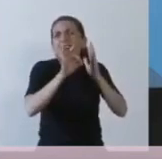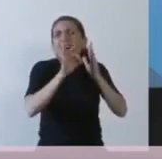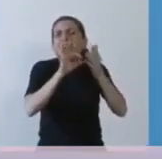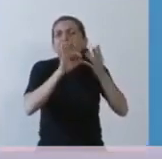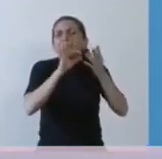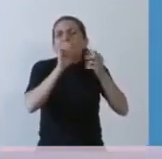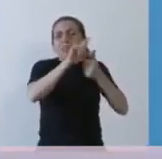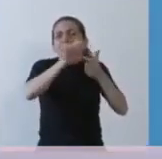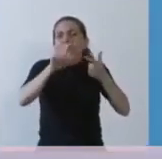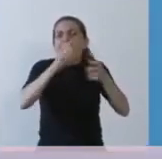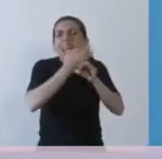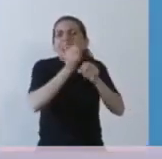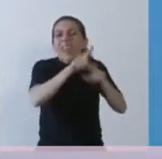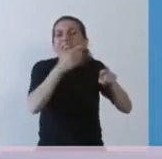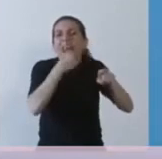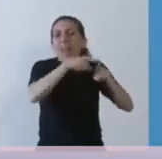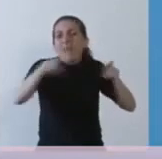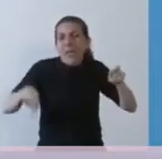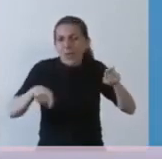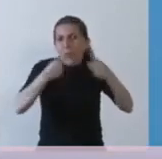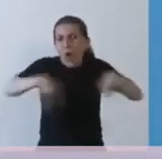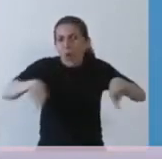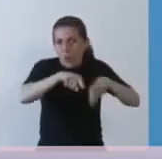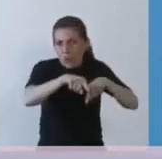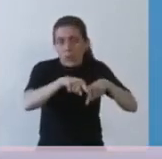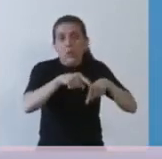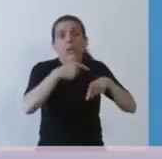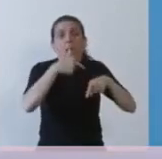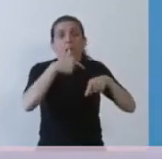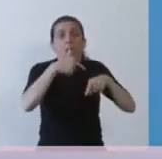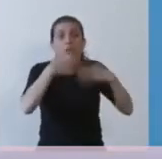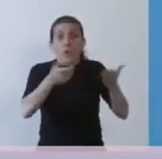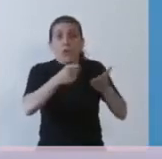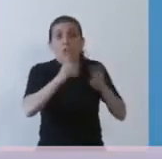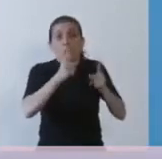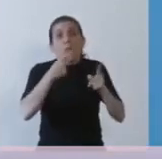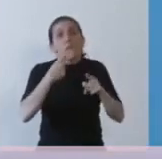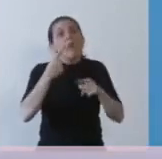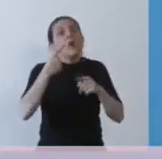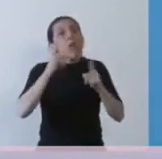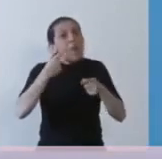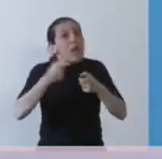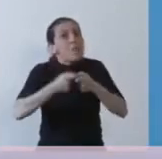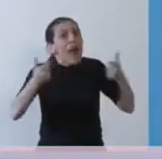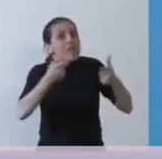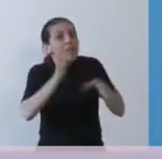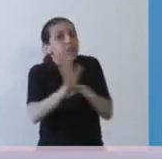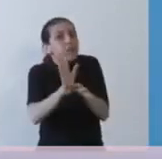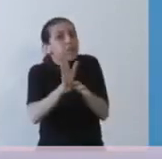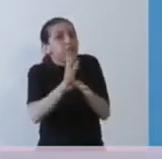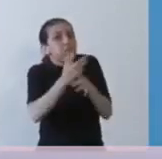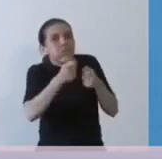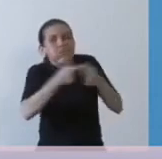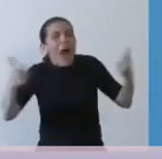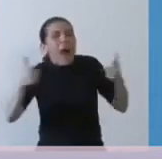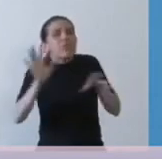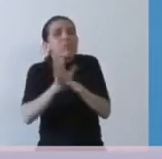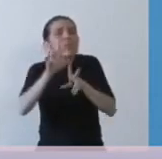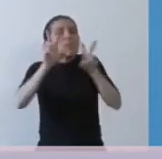eh de producto y vamos a eh multiplicar la fiscalización Eh no puede pasar digamos